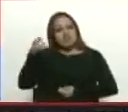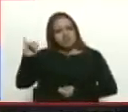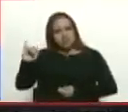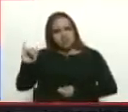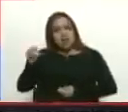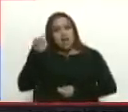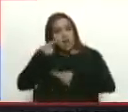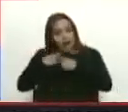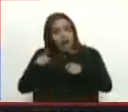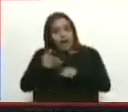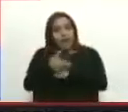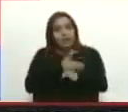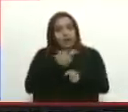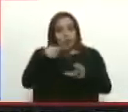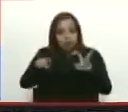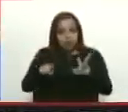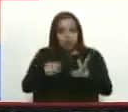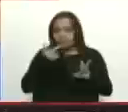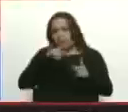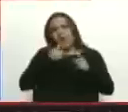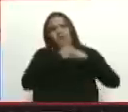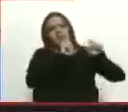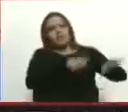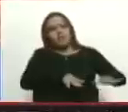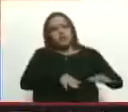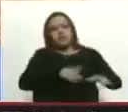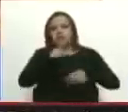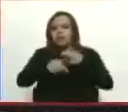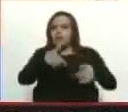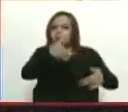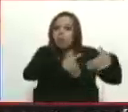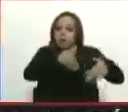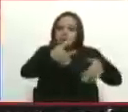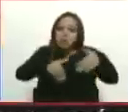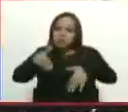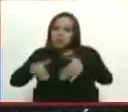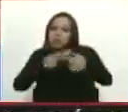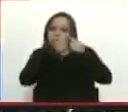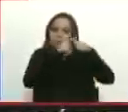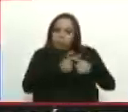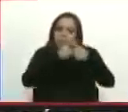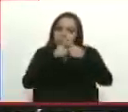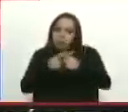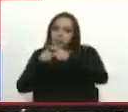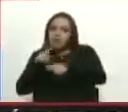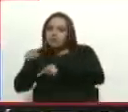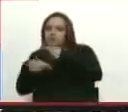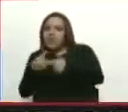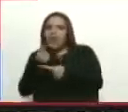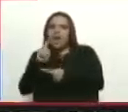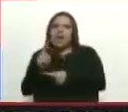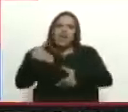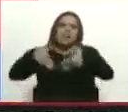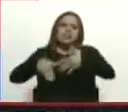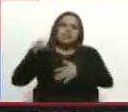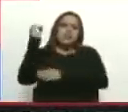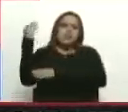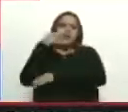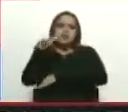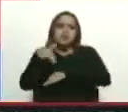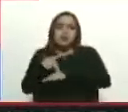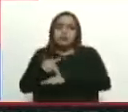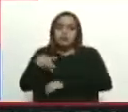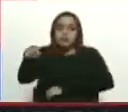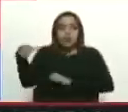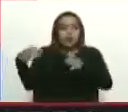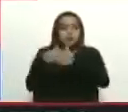Y sacaron sus votos. Como consecuencia de esos votos, bueno, luego hubo unas elecciones en la Asamblea y esos